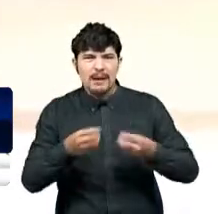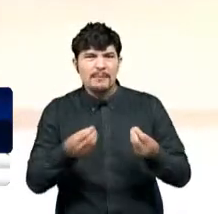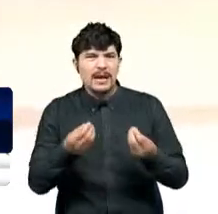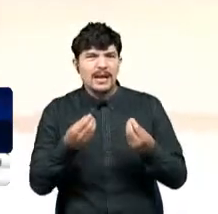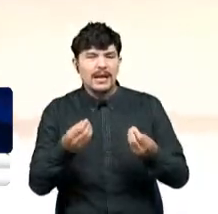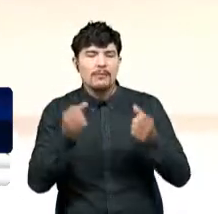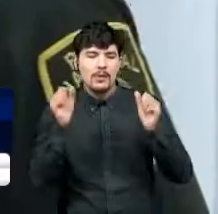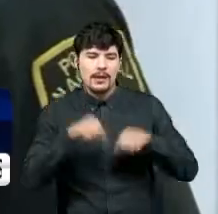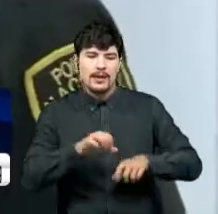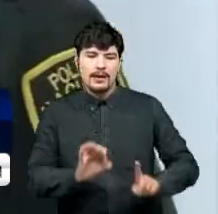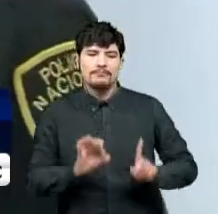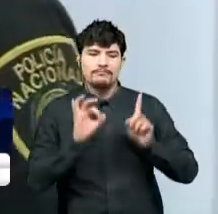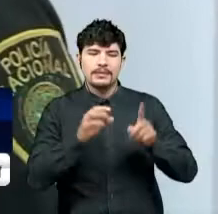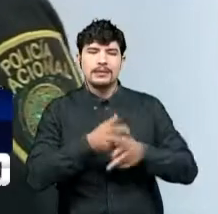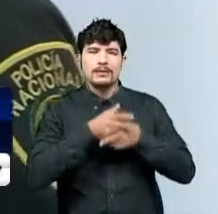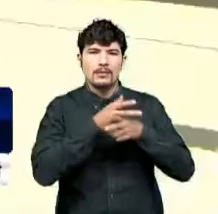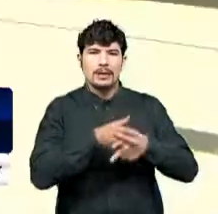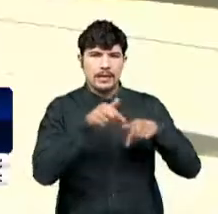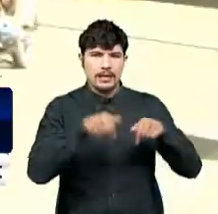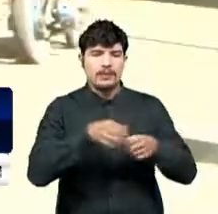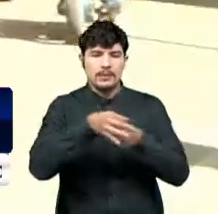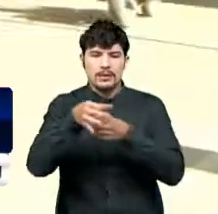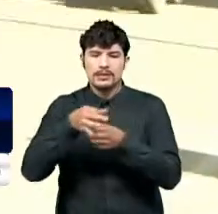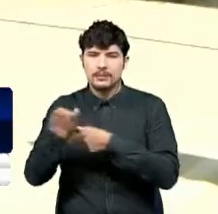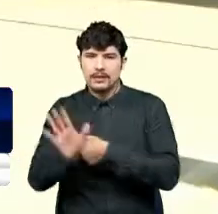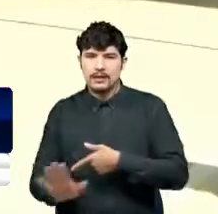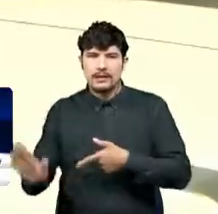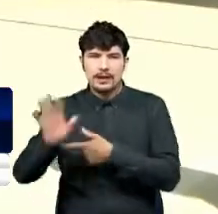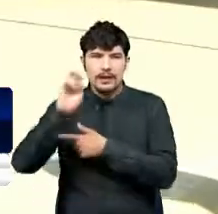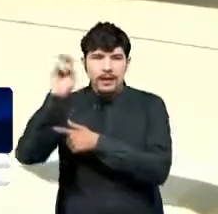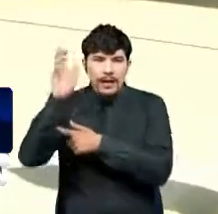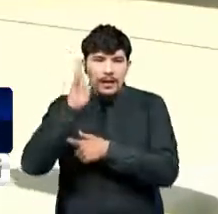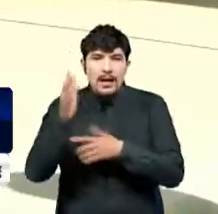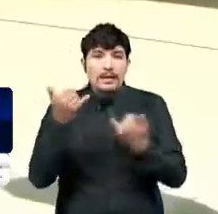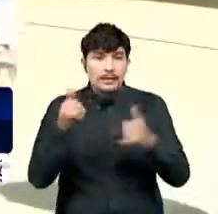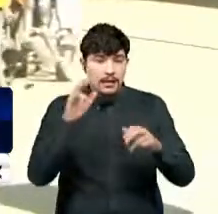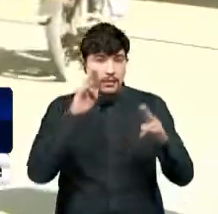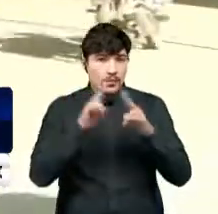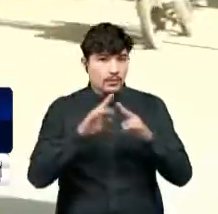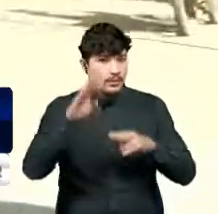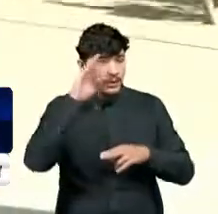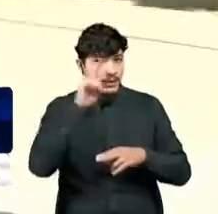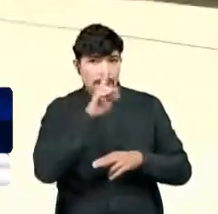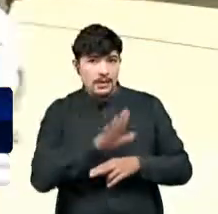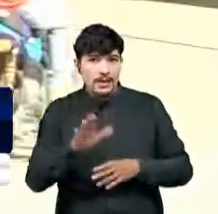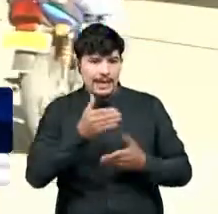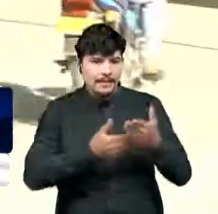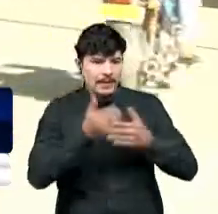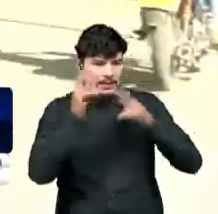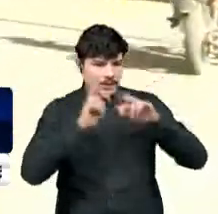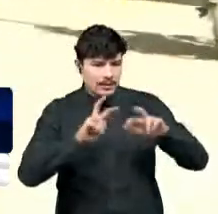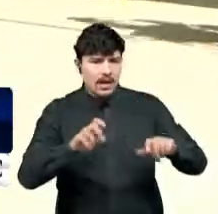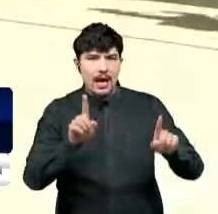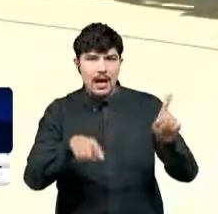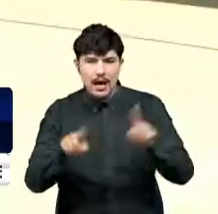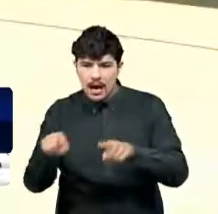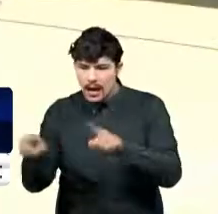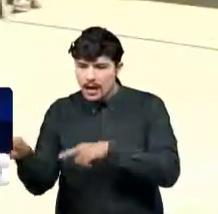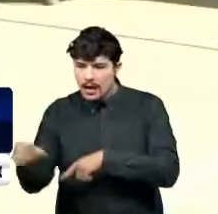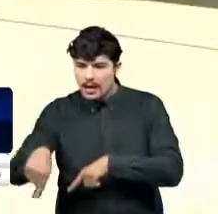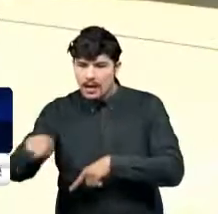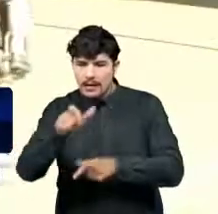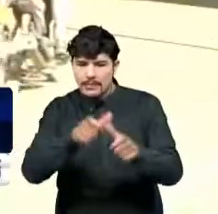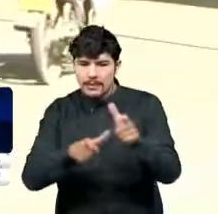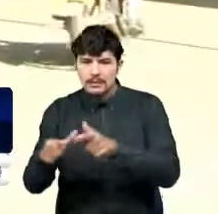la seguridad en los municipios del departamento se ha conocido que las autoridades adelantaron operativos para hallar a las personas que se encuentran